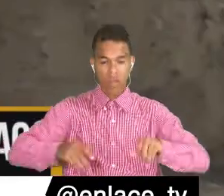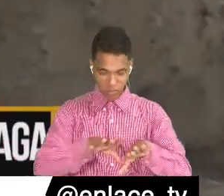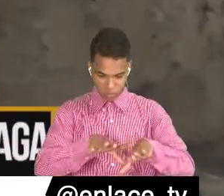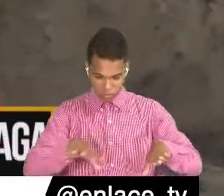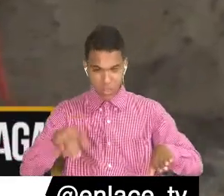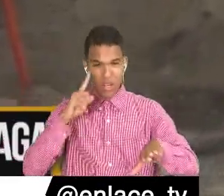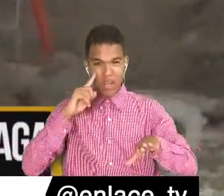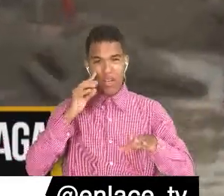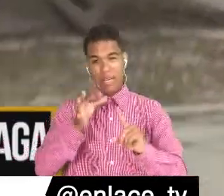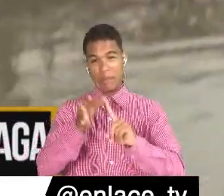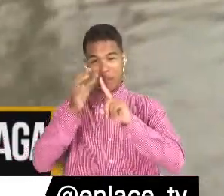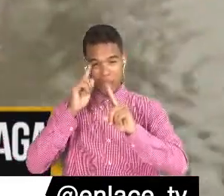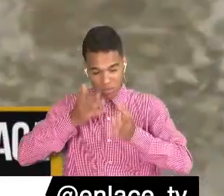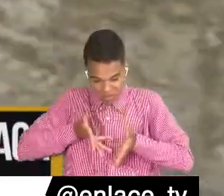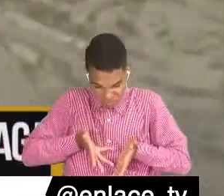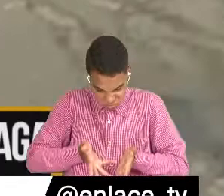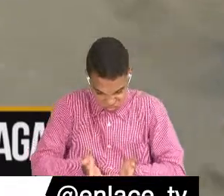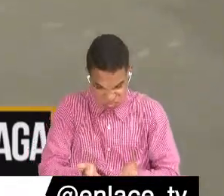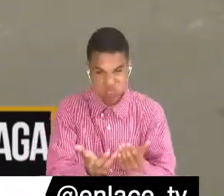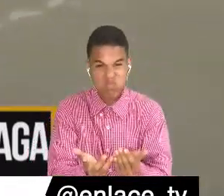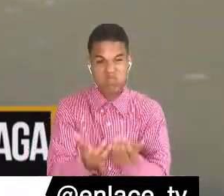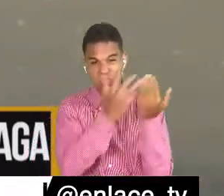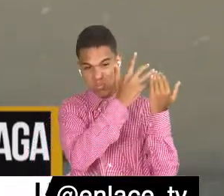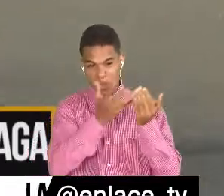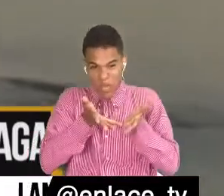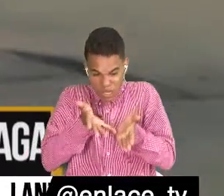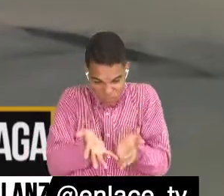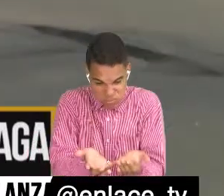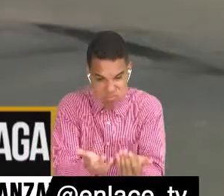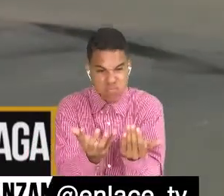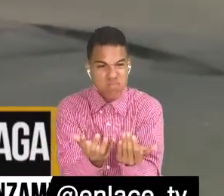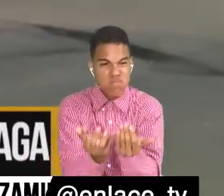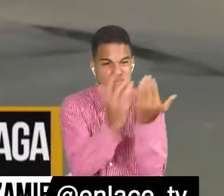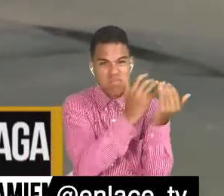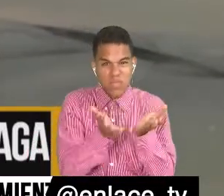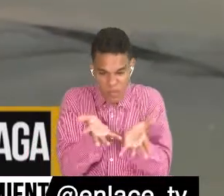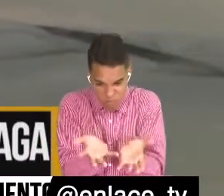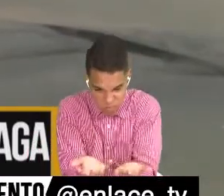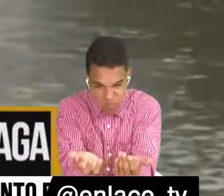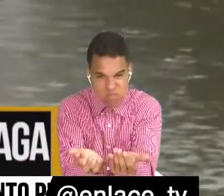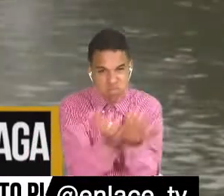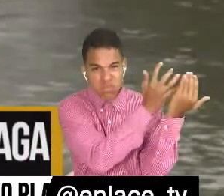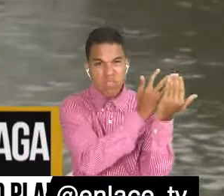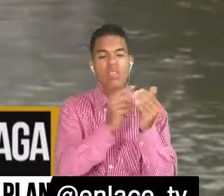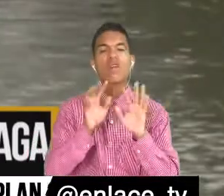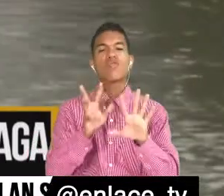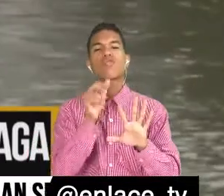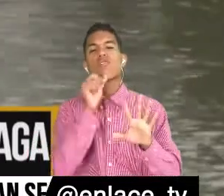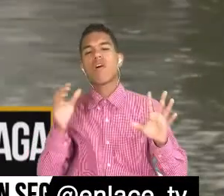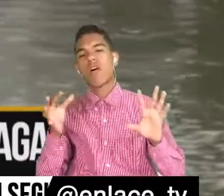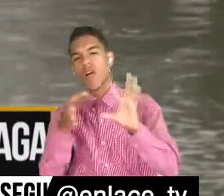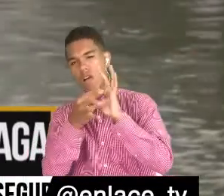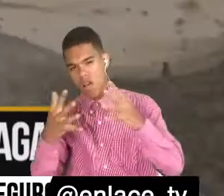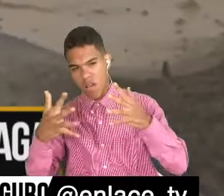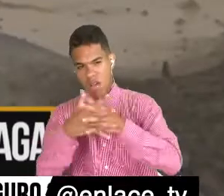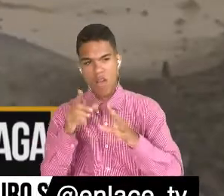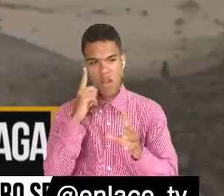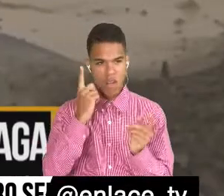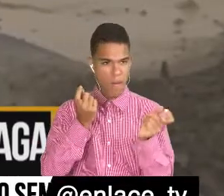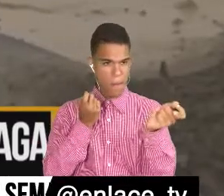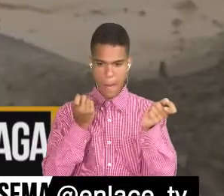excavadoras especiales y con un sistema de trabajo en agua, vamos a empezar a colocarlas de forma controlada en todo el